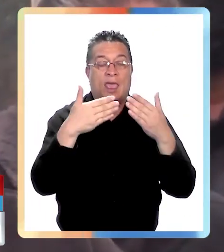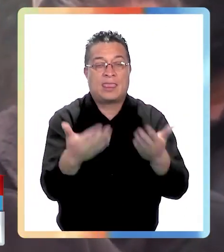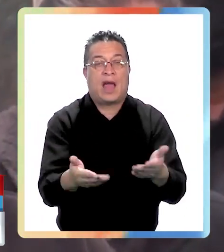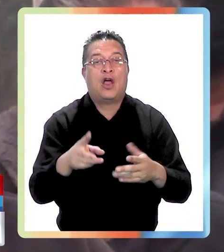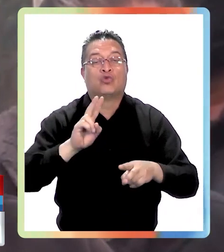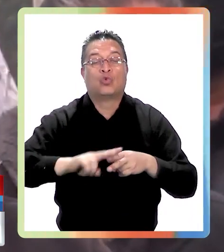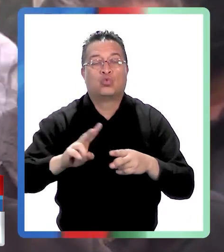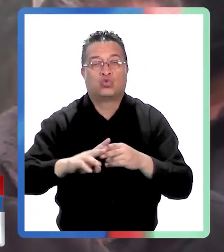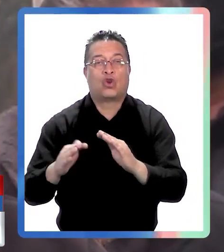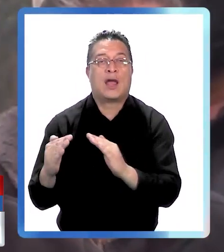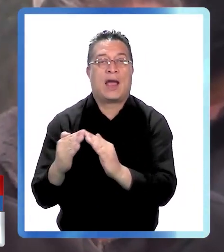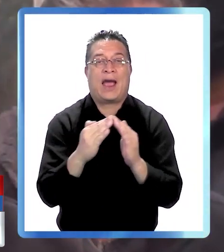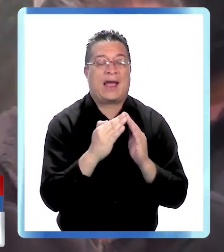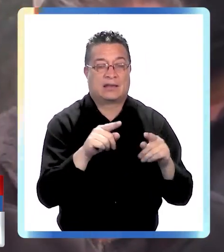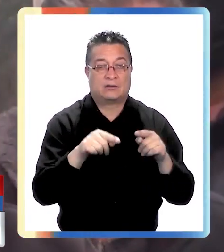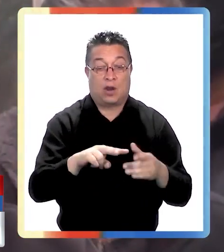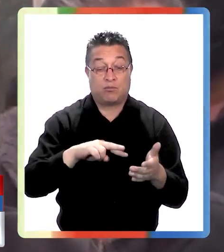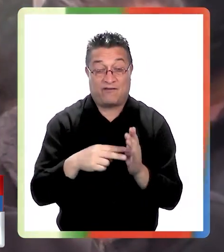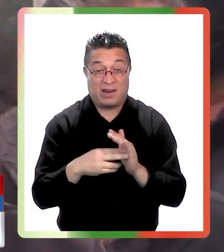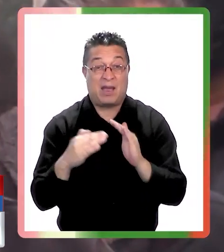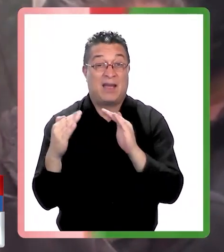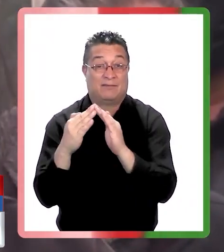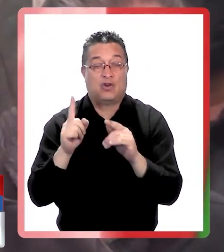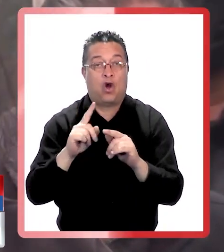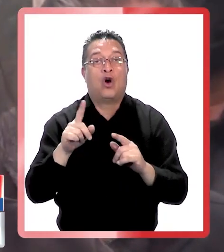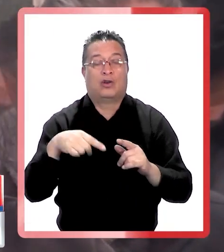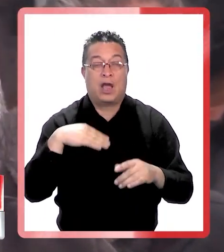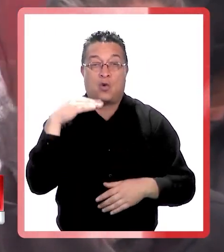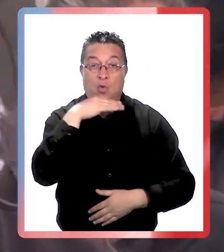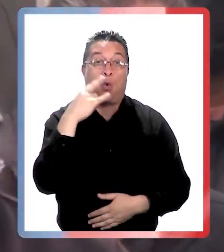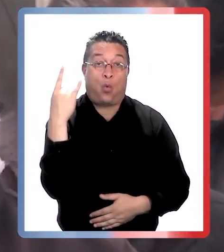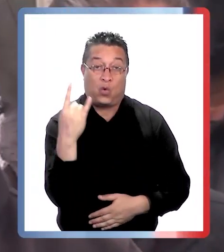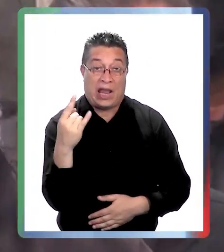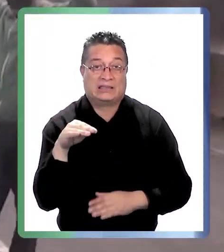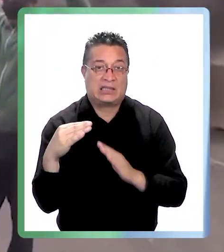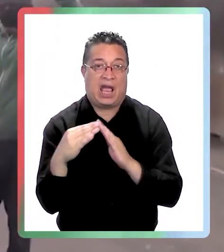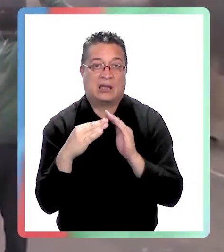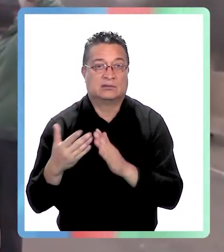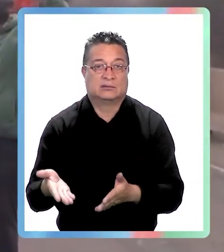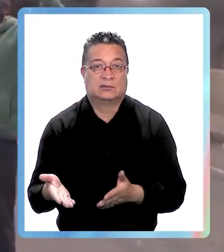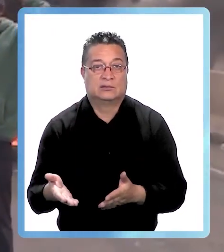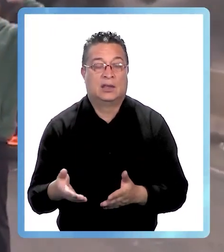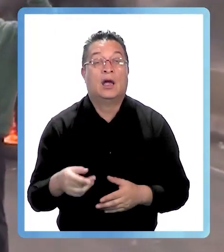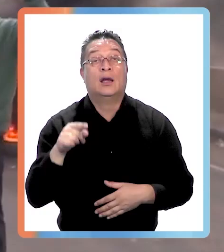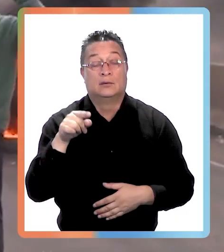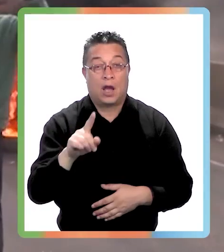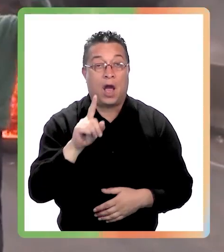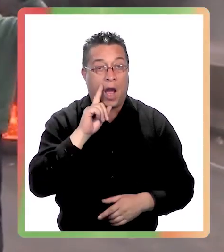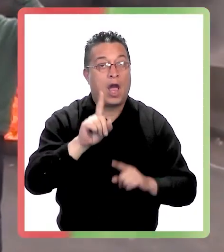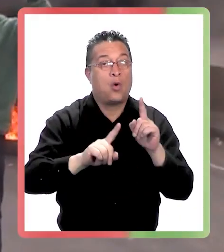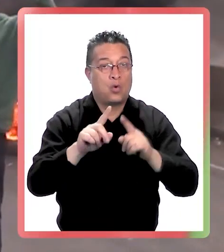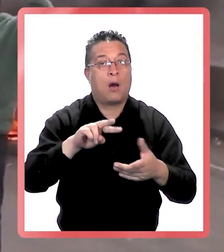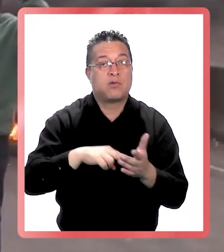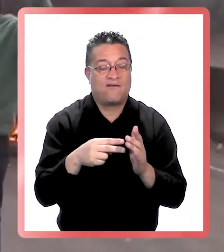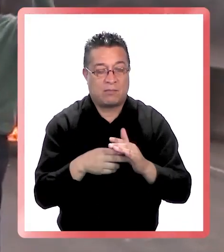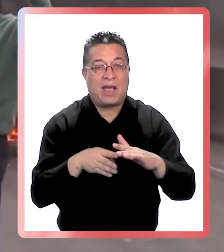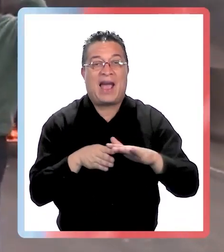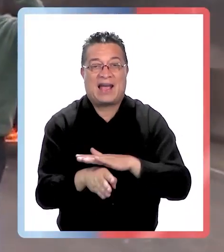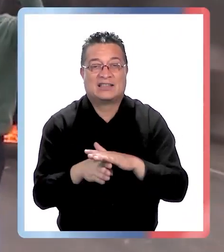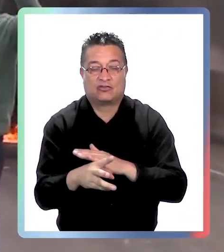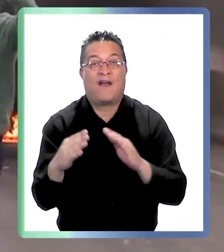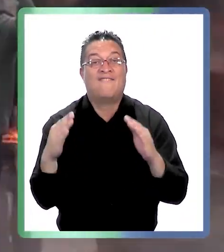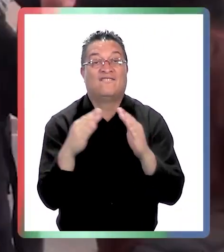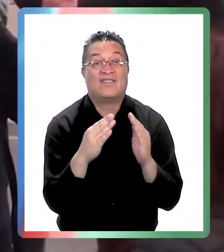darnos una solución habitacional, porque este ya no es una crisis habitacional, esta es una emergencia habitacional. Hay quienes, a pesar de tener dificultades de acceso a